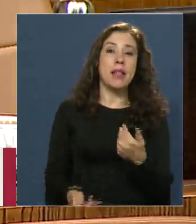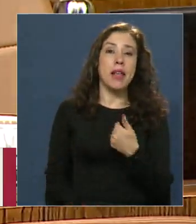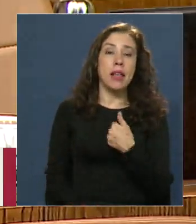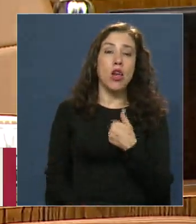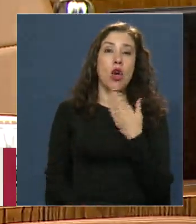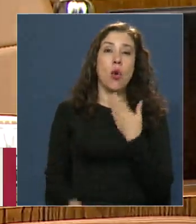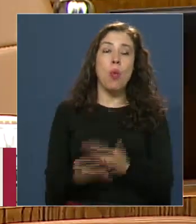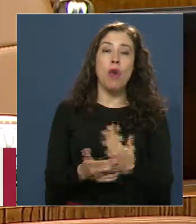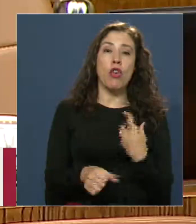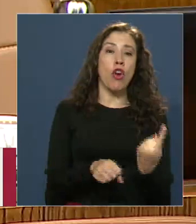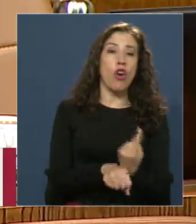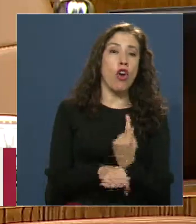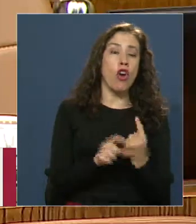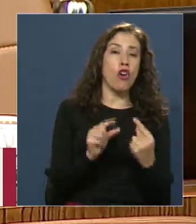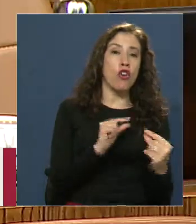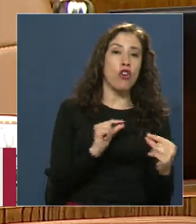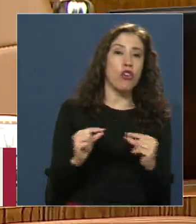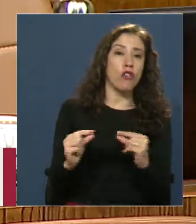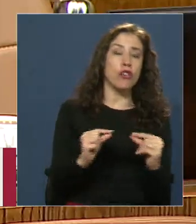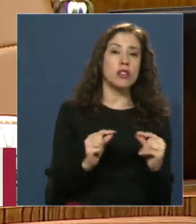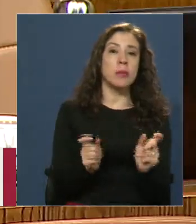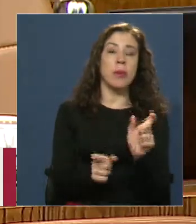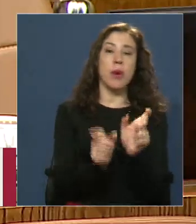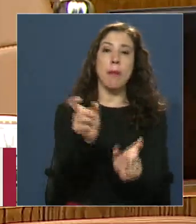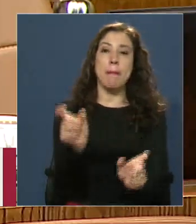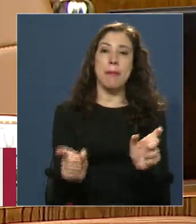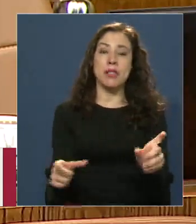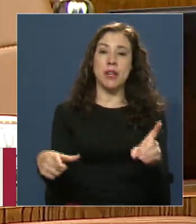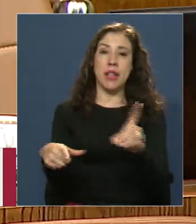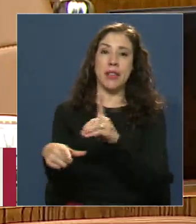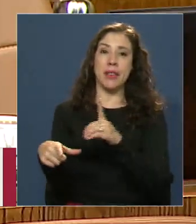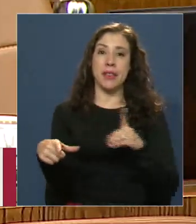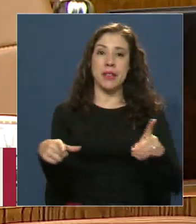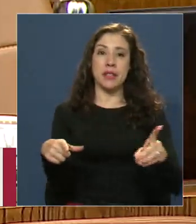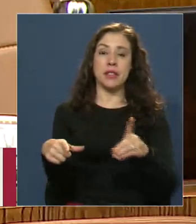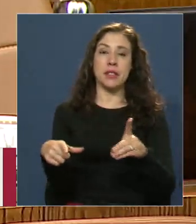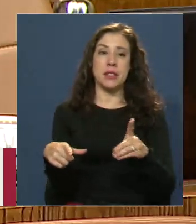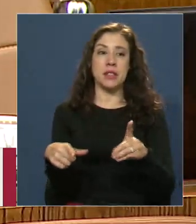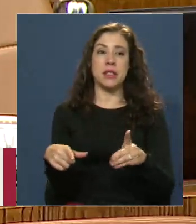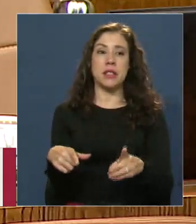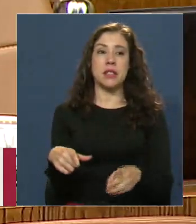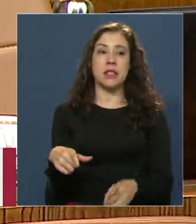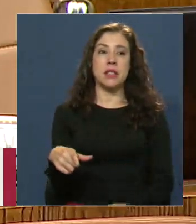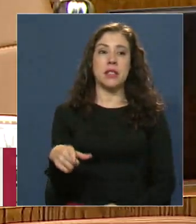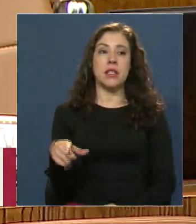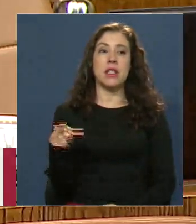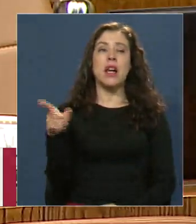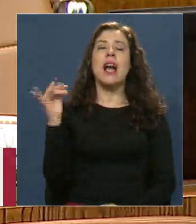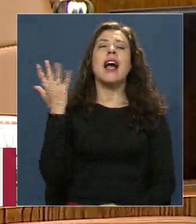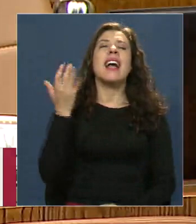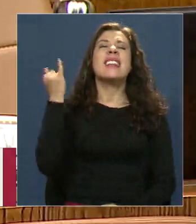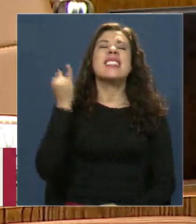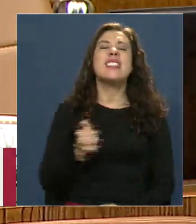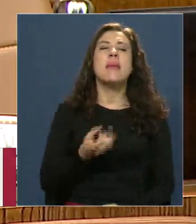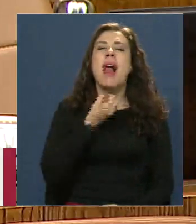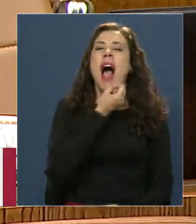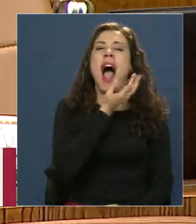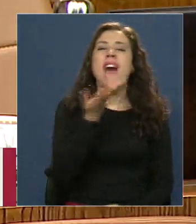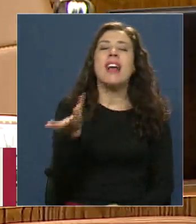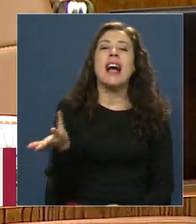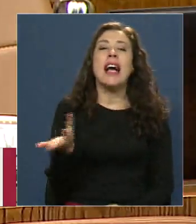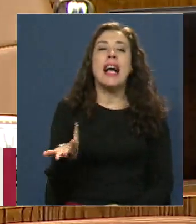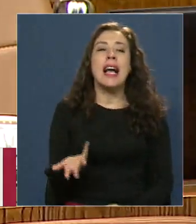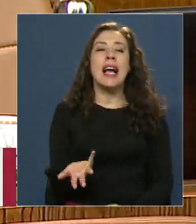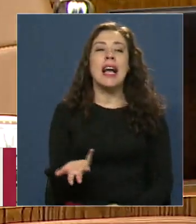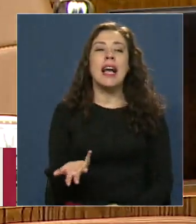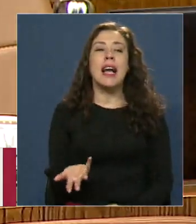que cuando conversamos, cuando dialogamos con la gente en nuestro distrito, ¿qué es lo que sale con frecuencia?